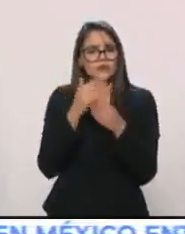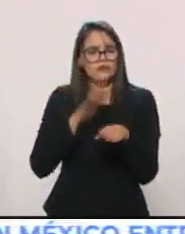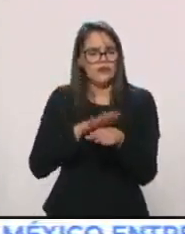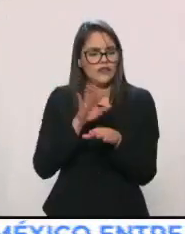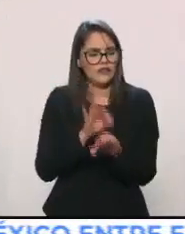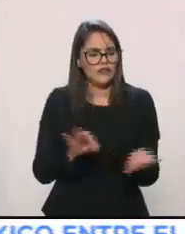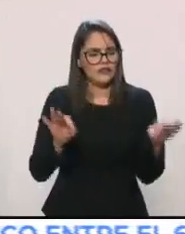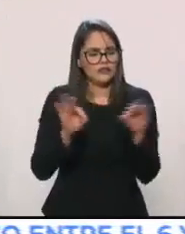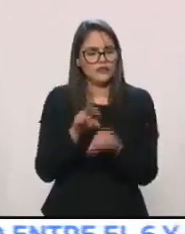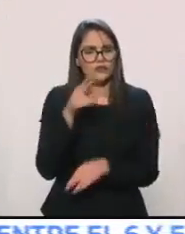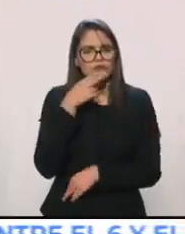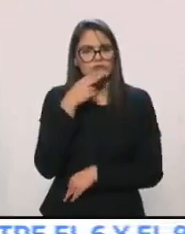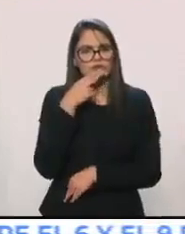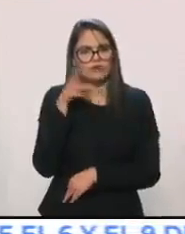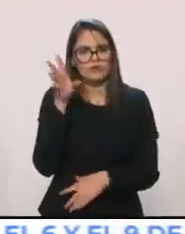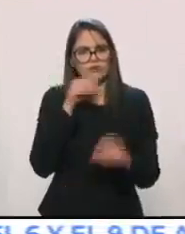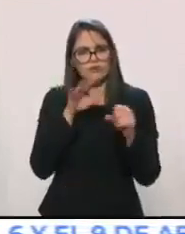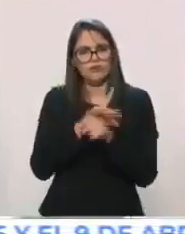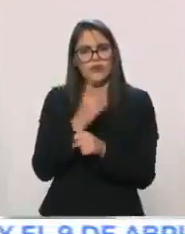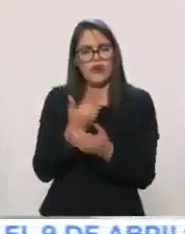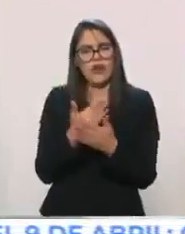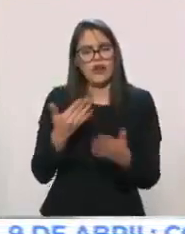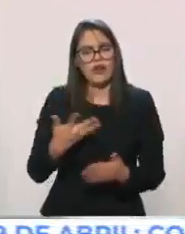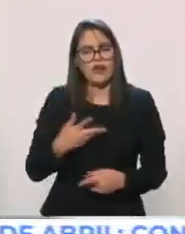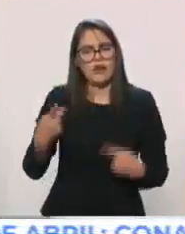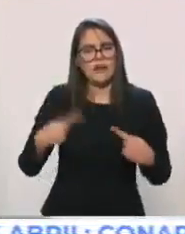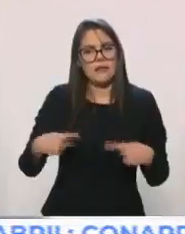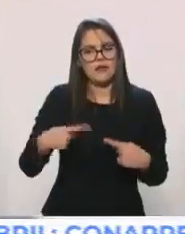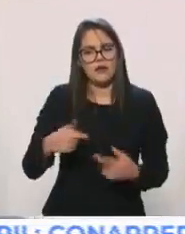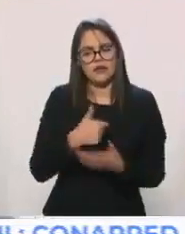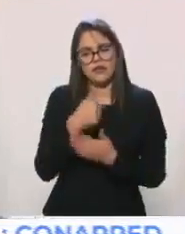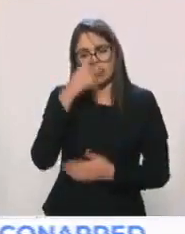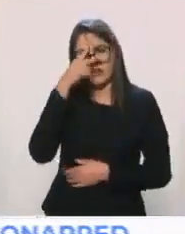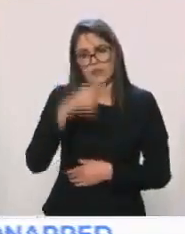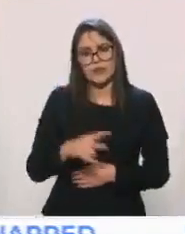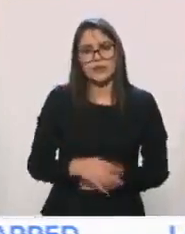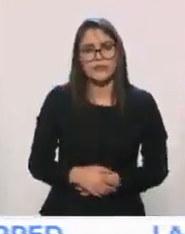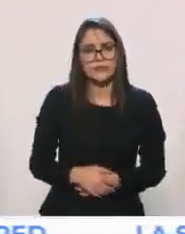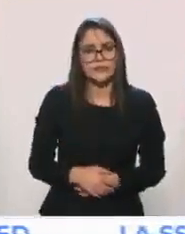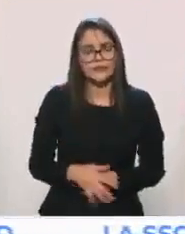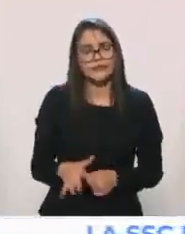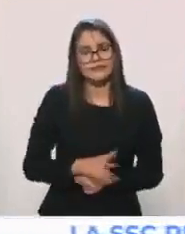de contingencia sanitaria que vive la Ciudad de México en todo su territorio. Por ello es